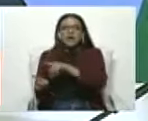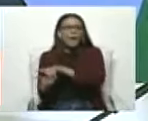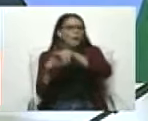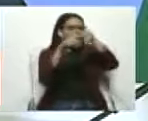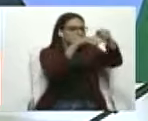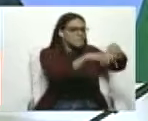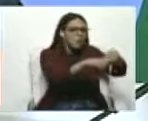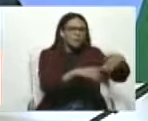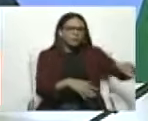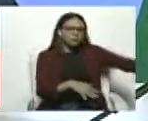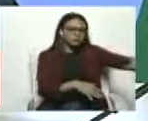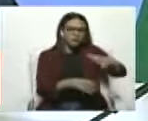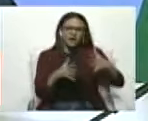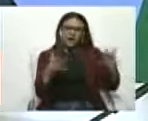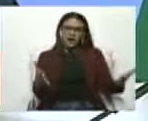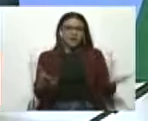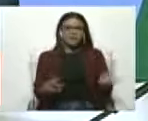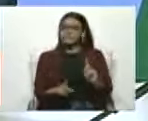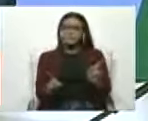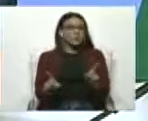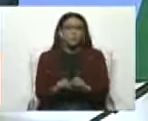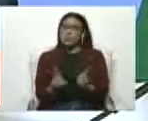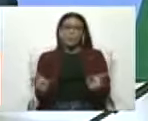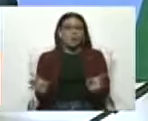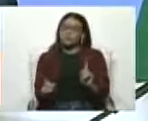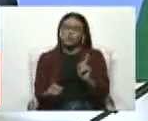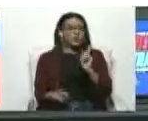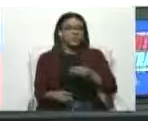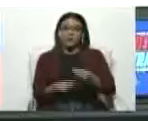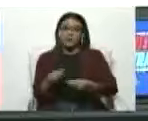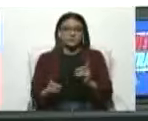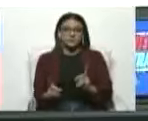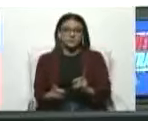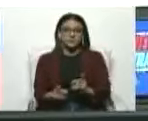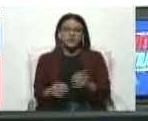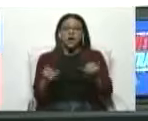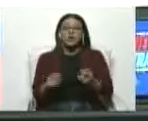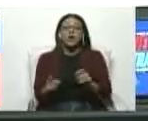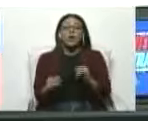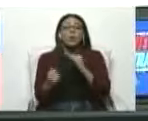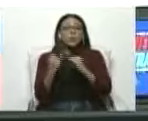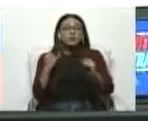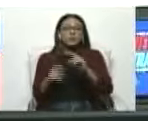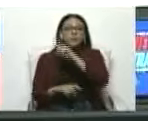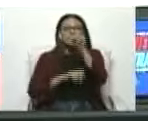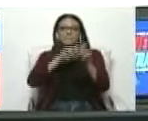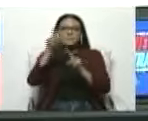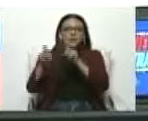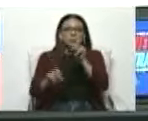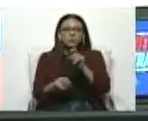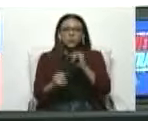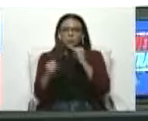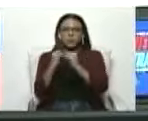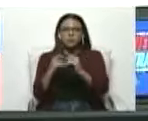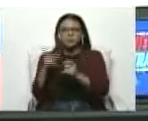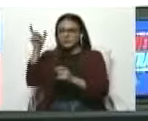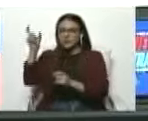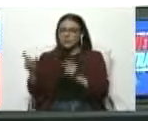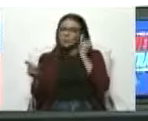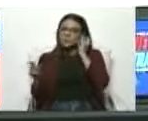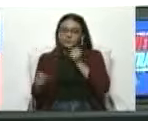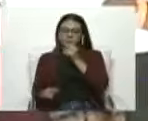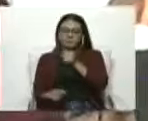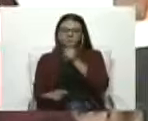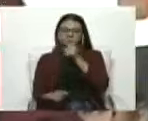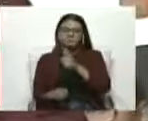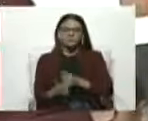en otro tiempo. Gracias, compañero. La última pregunta la realiza Nelcy Delgado por Canal I. Hola, muy buenas tardes.